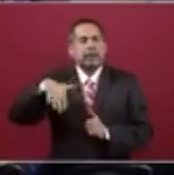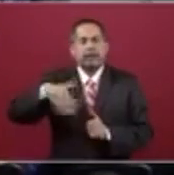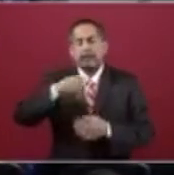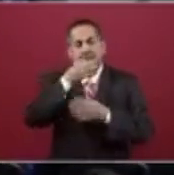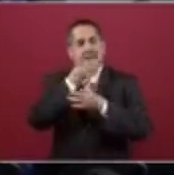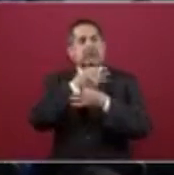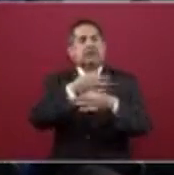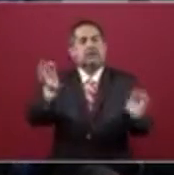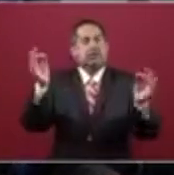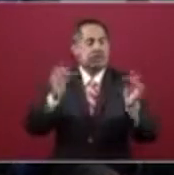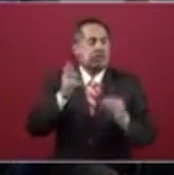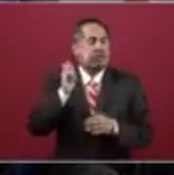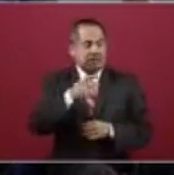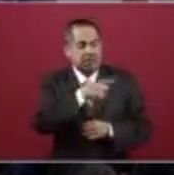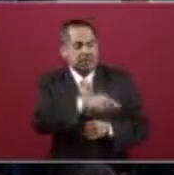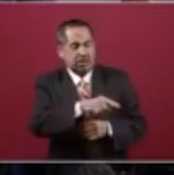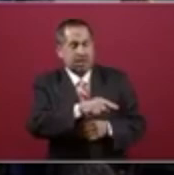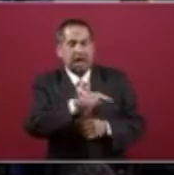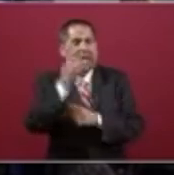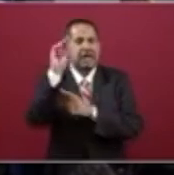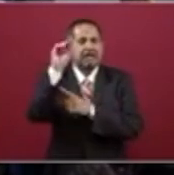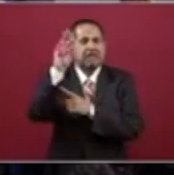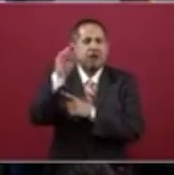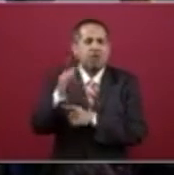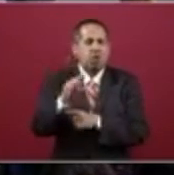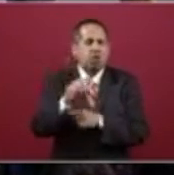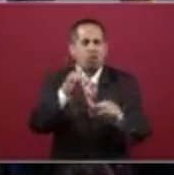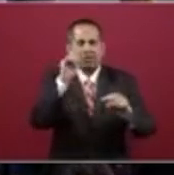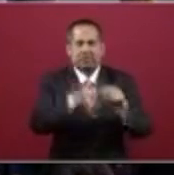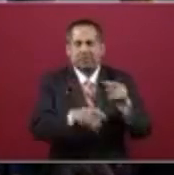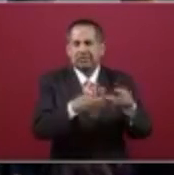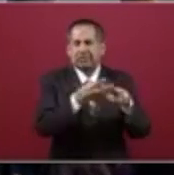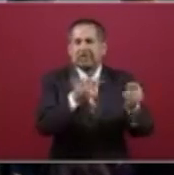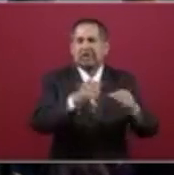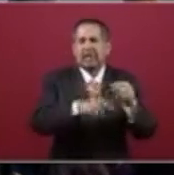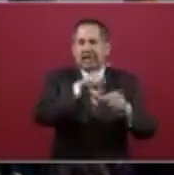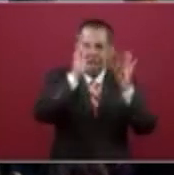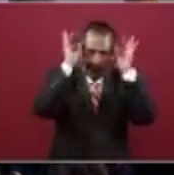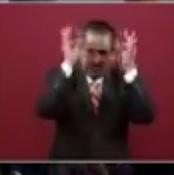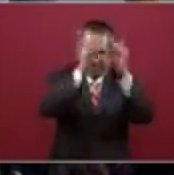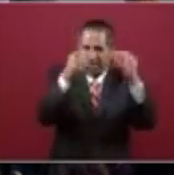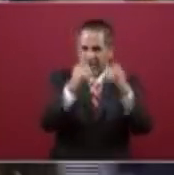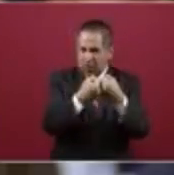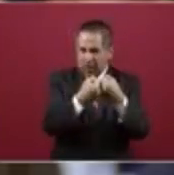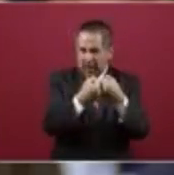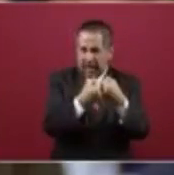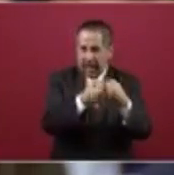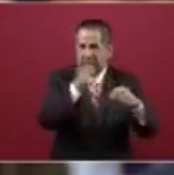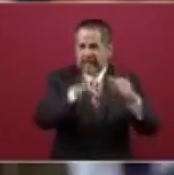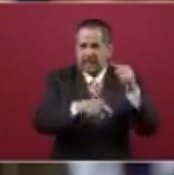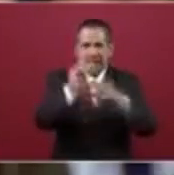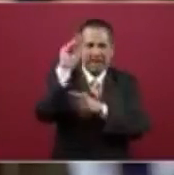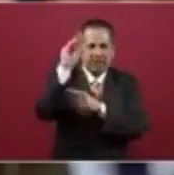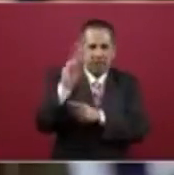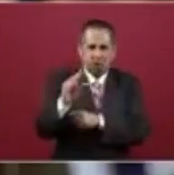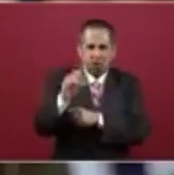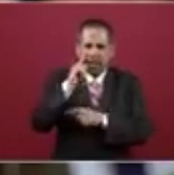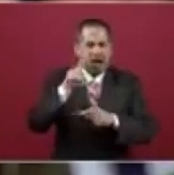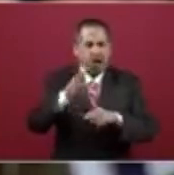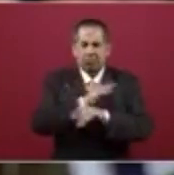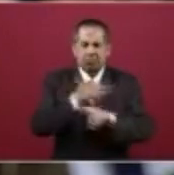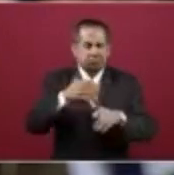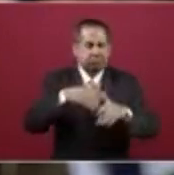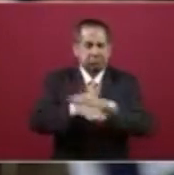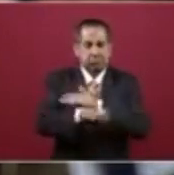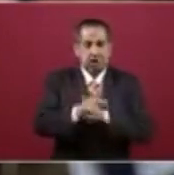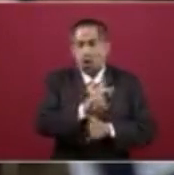de que van a desaparecer los semáforos en las garitas de la frontera para que se puedan ser revisados el